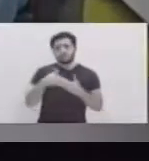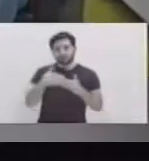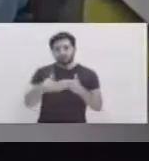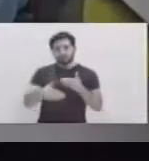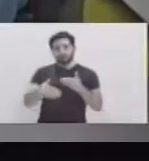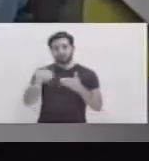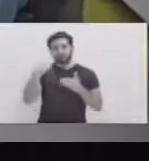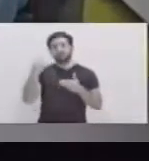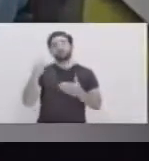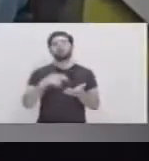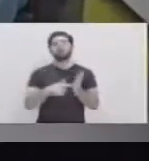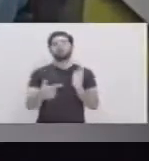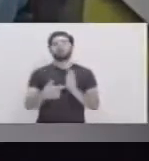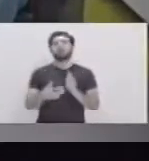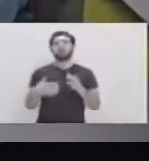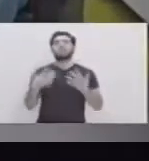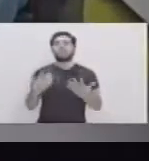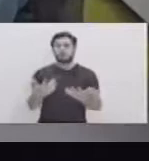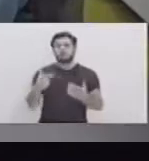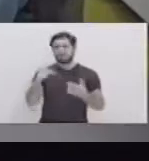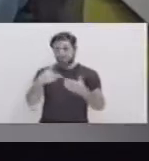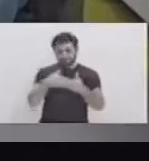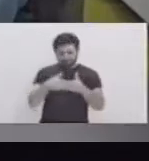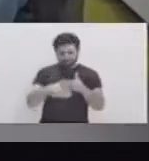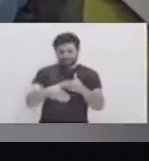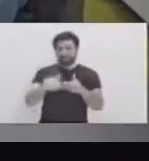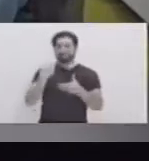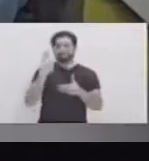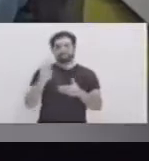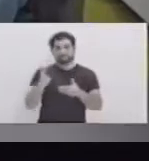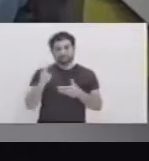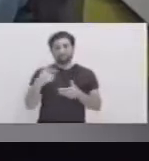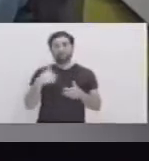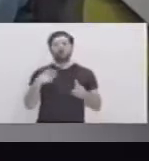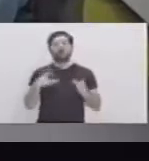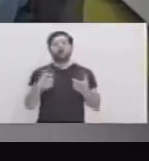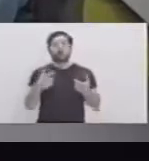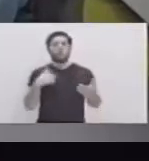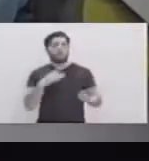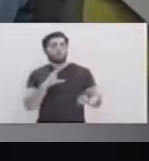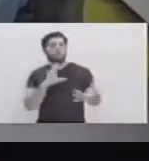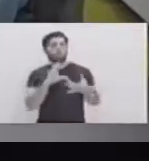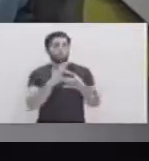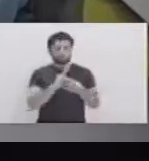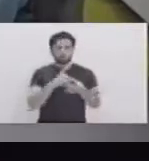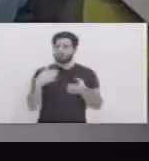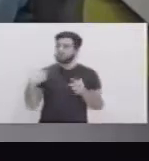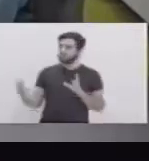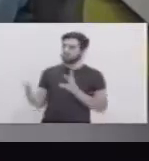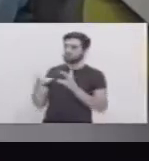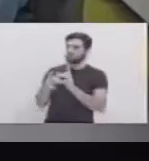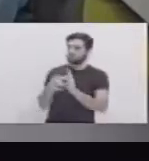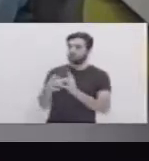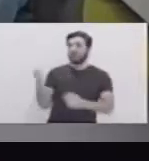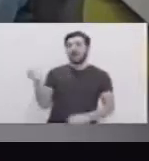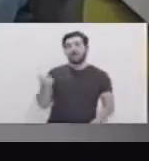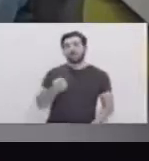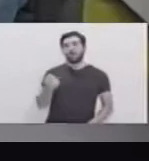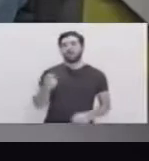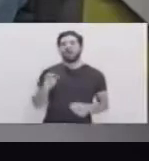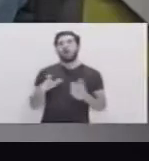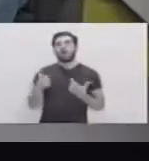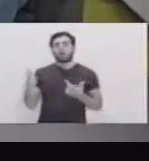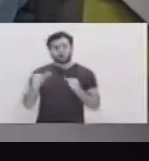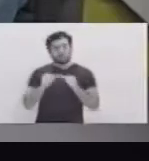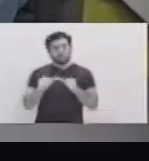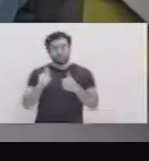la constancia es un aspecto muy importante en cualquier aspecto de nuestras vidas, ¿verdad? Y el tratar de mantener una amistad